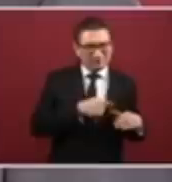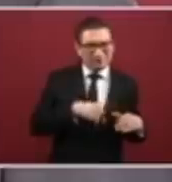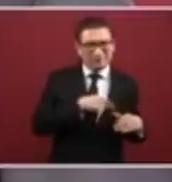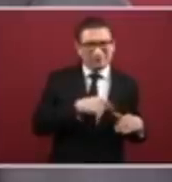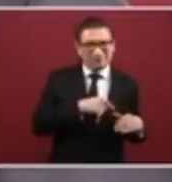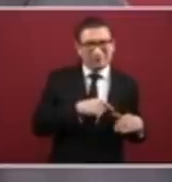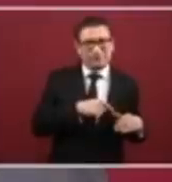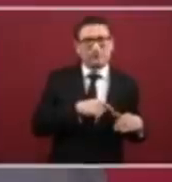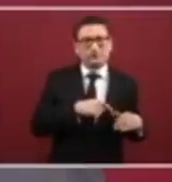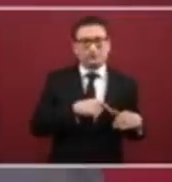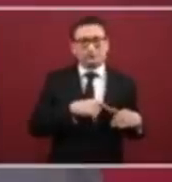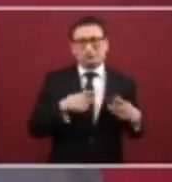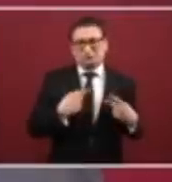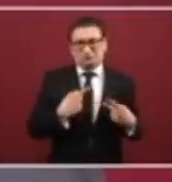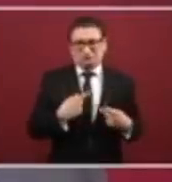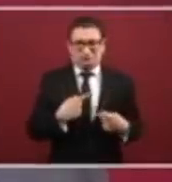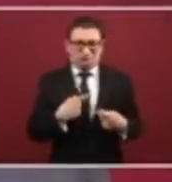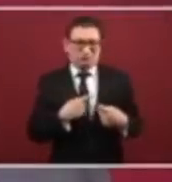toco madera,